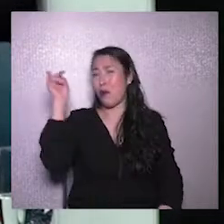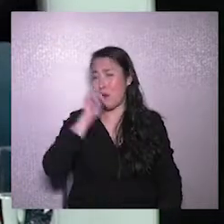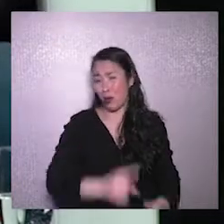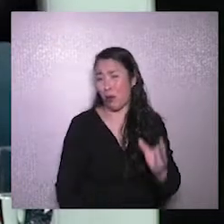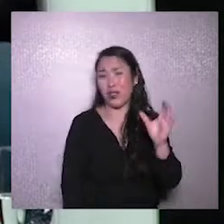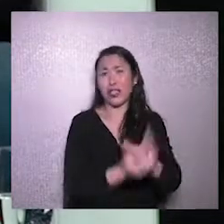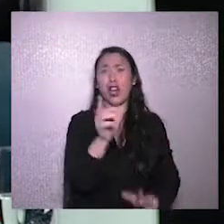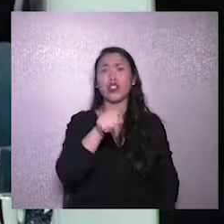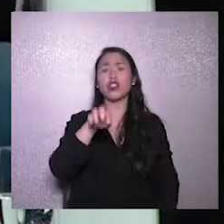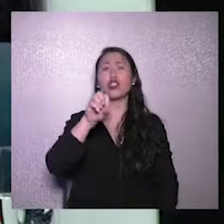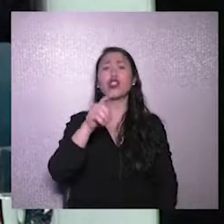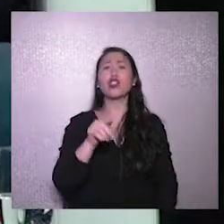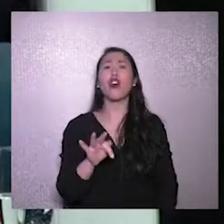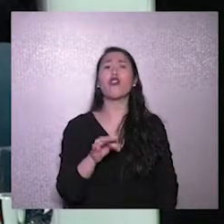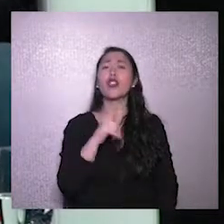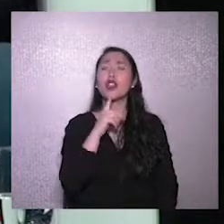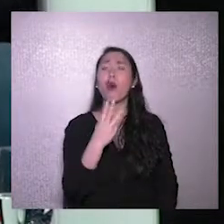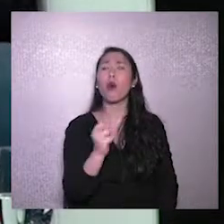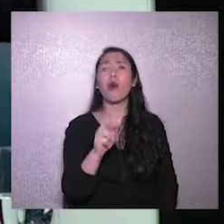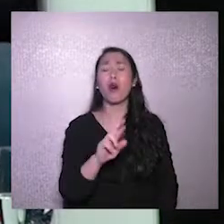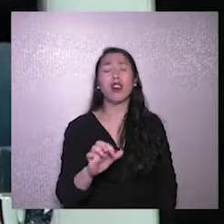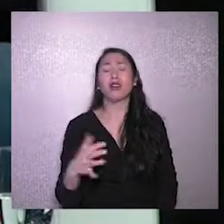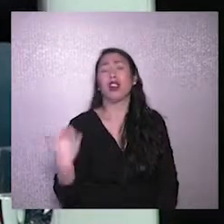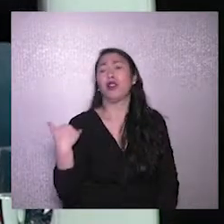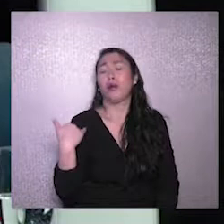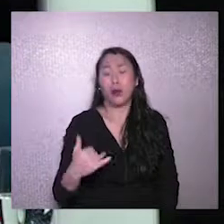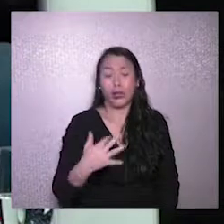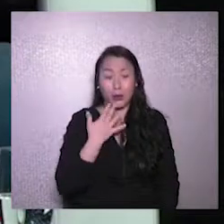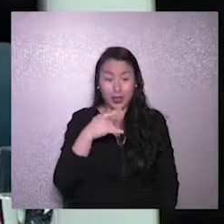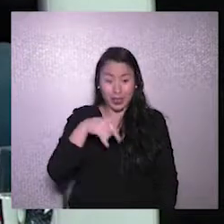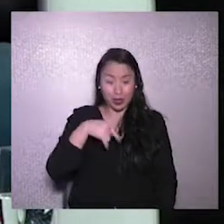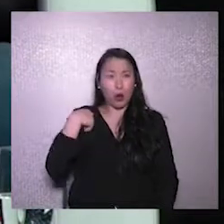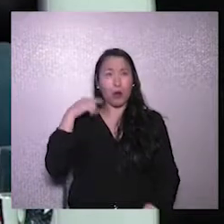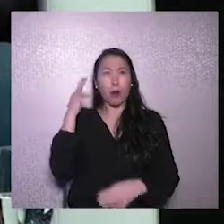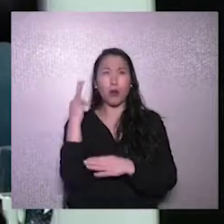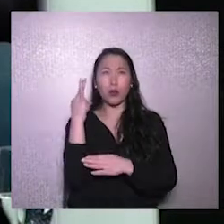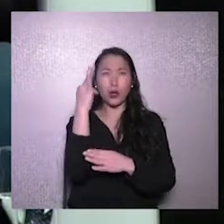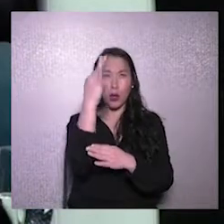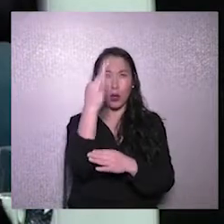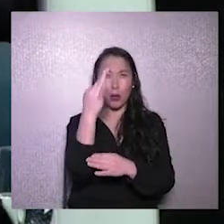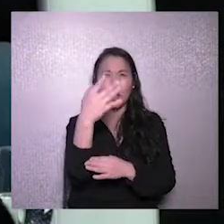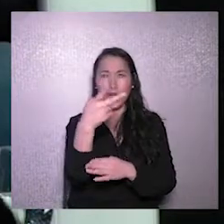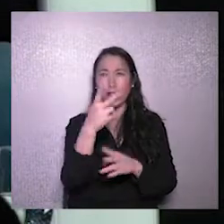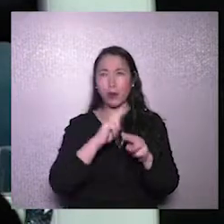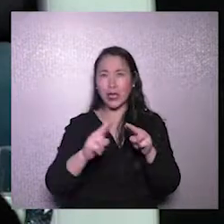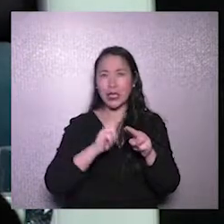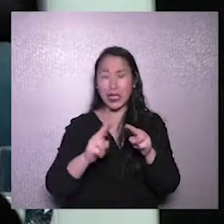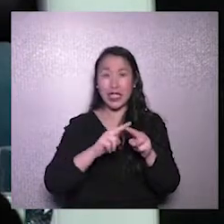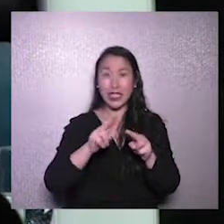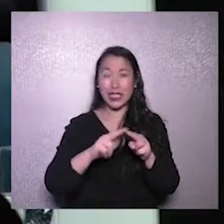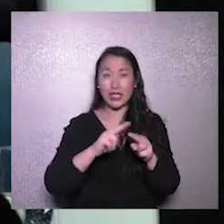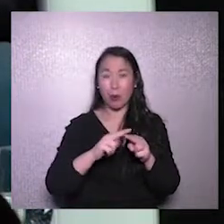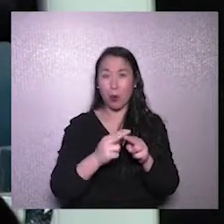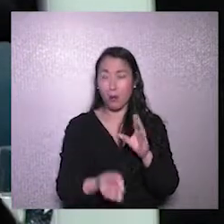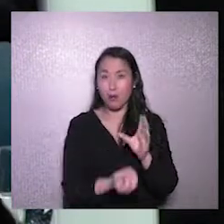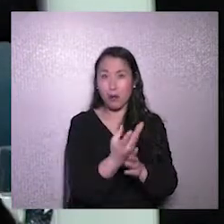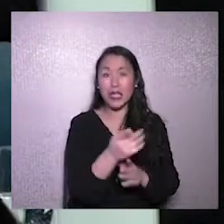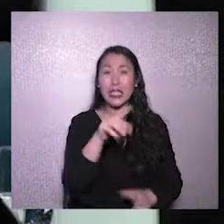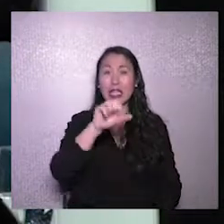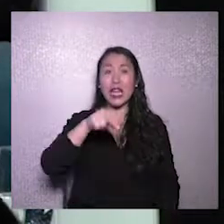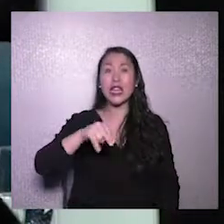el más viejo, va a dar lo mismo si es que uno no es capaz de proyectar un aumento de la producción sanitaria.